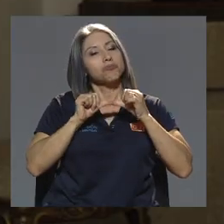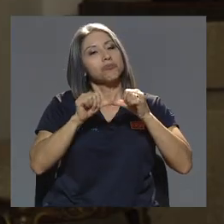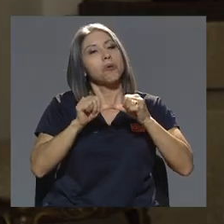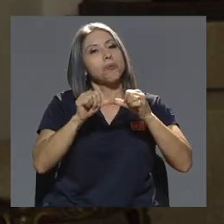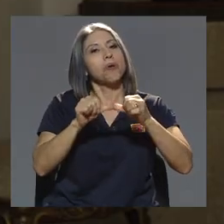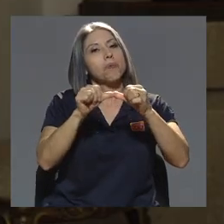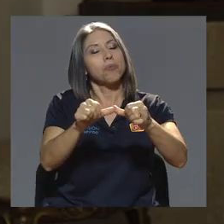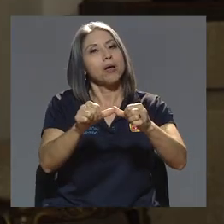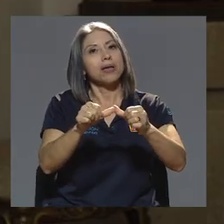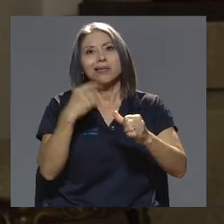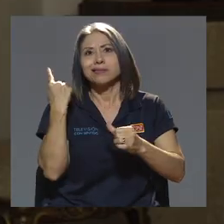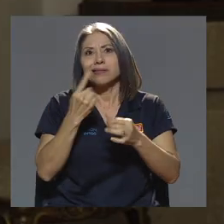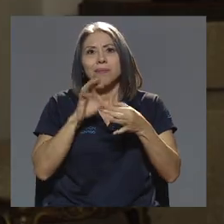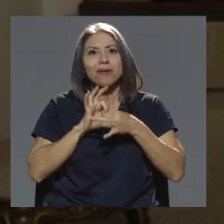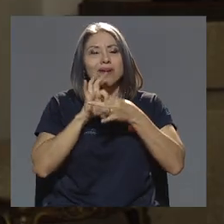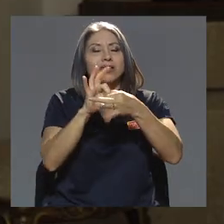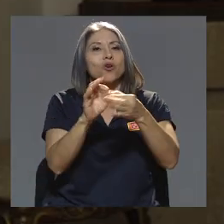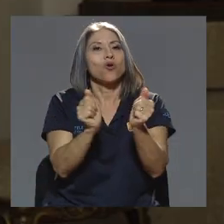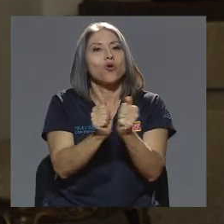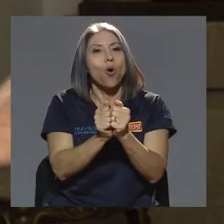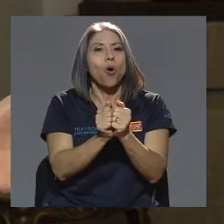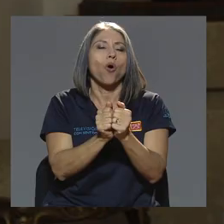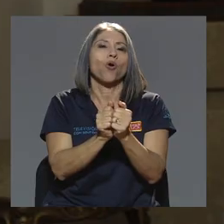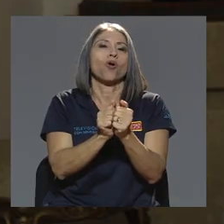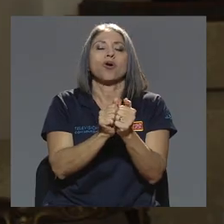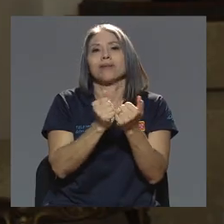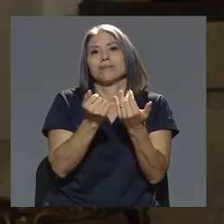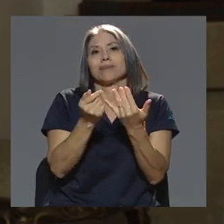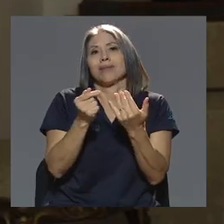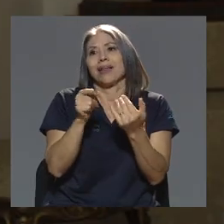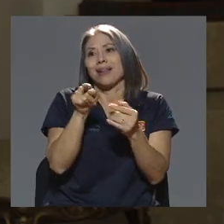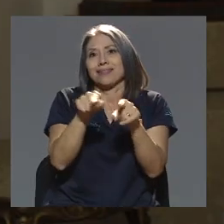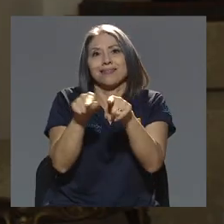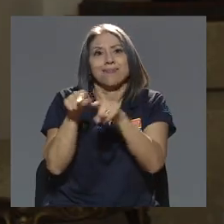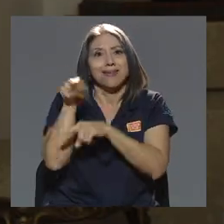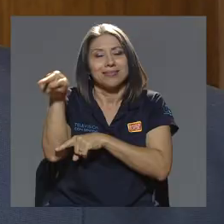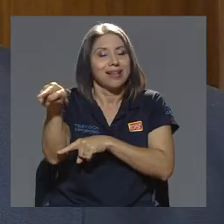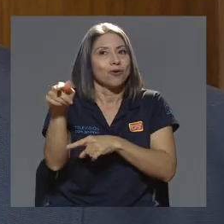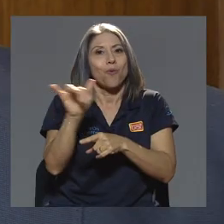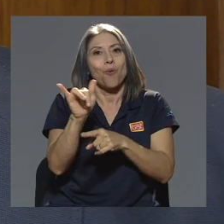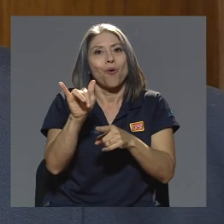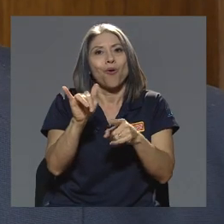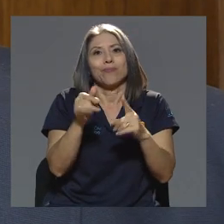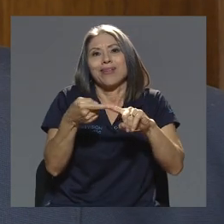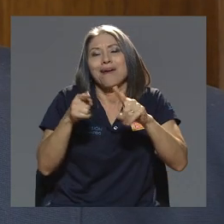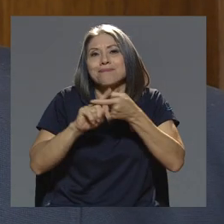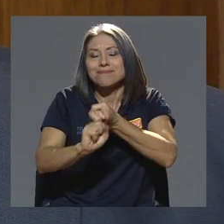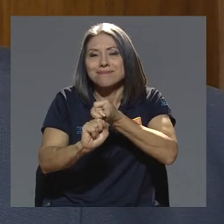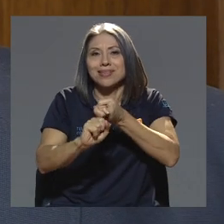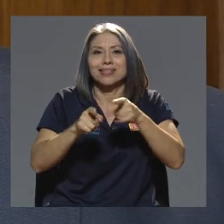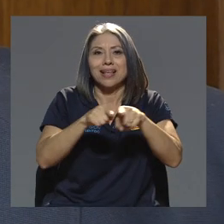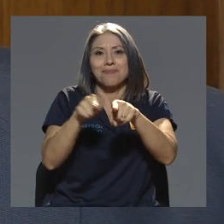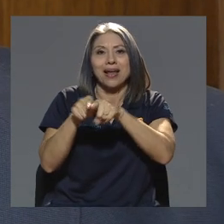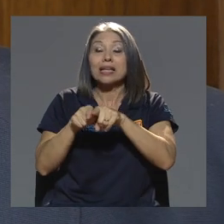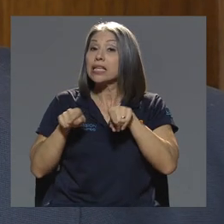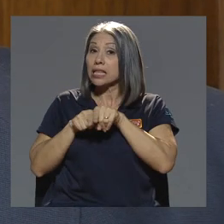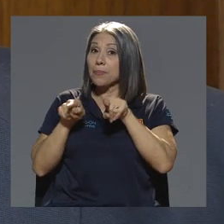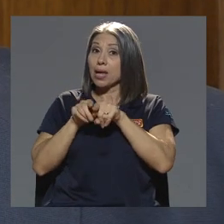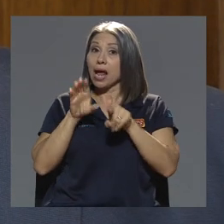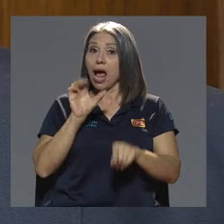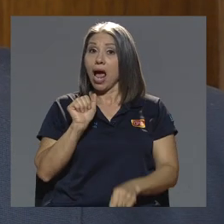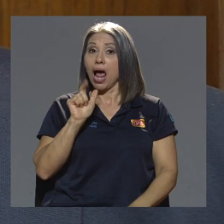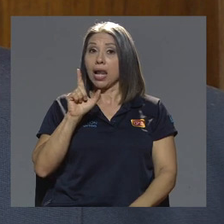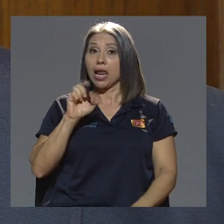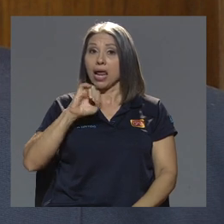fue de un poco más que de amigas, casi de hermanas, ¿verdad? Inclusive Alejandra, hermana de don Rafael